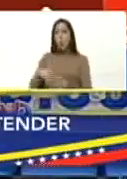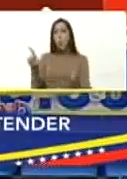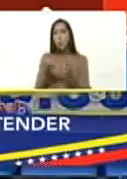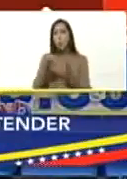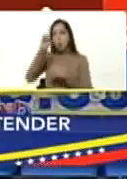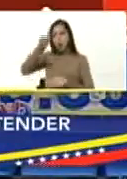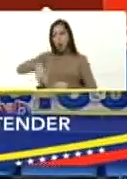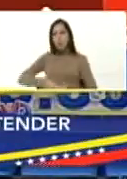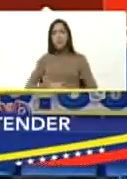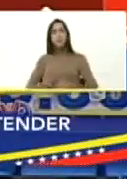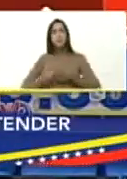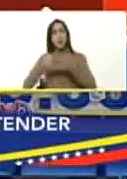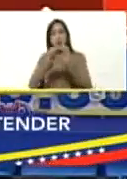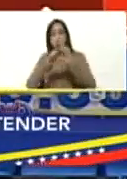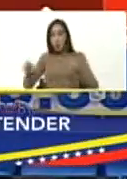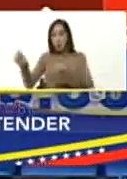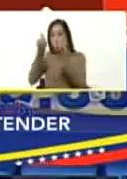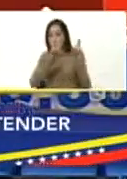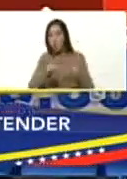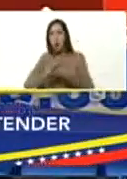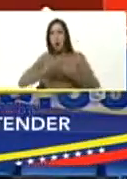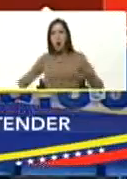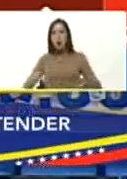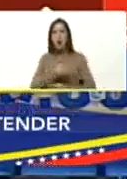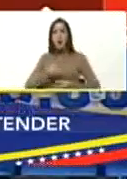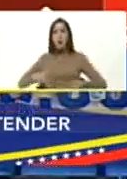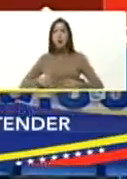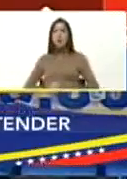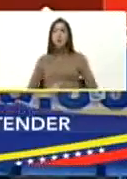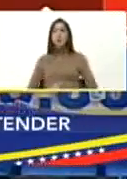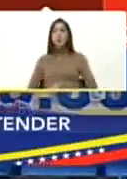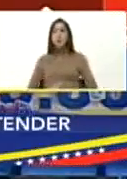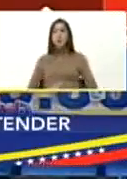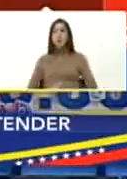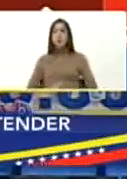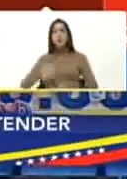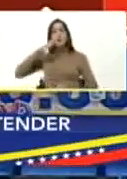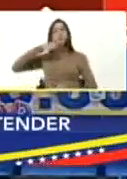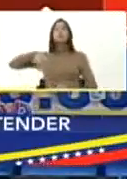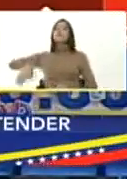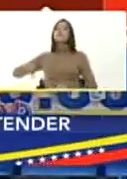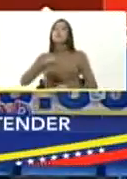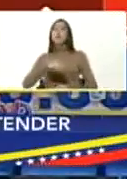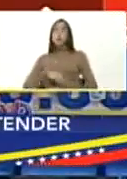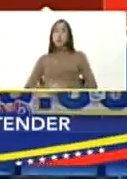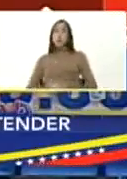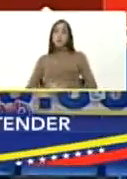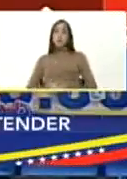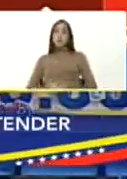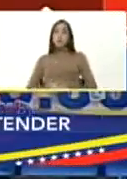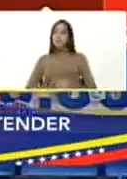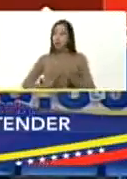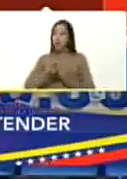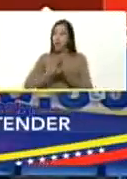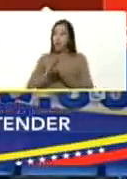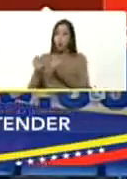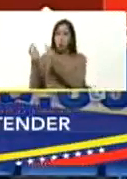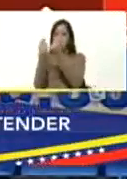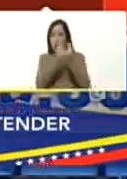para garantizar la educación pública gratuita y de calidad. El poder popular para el desarrollo